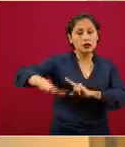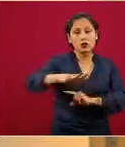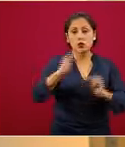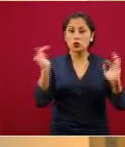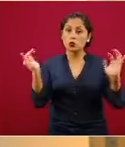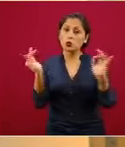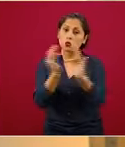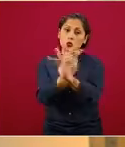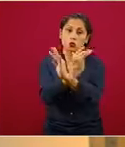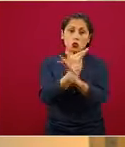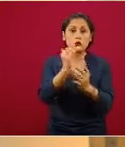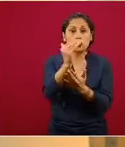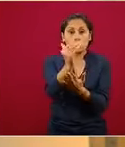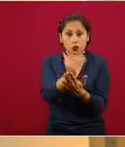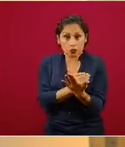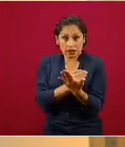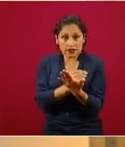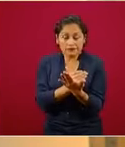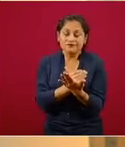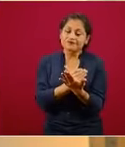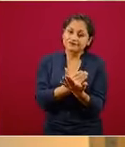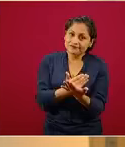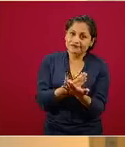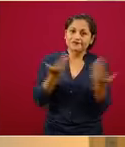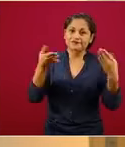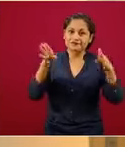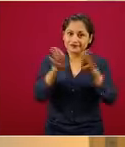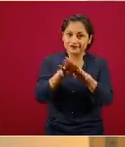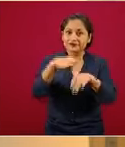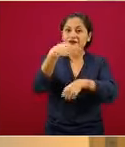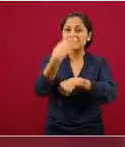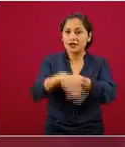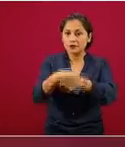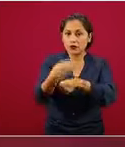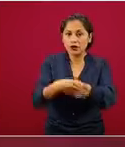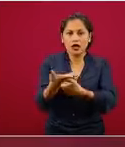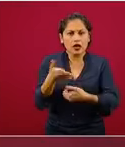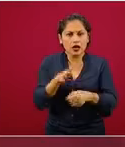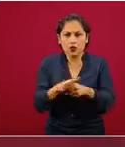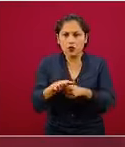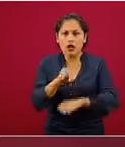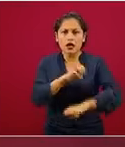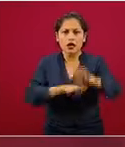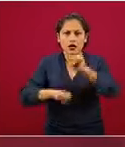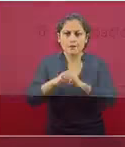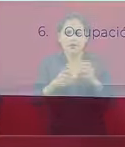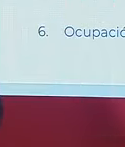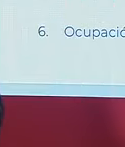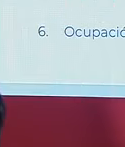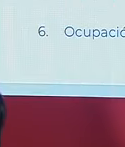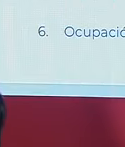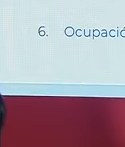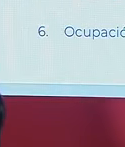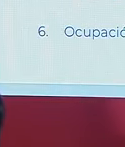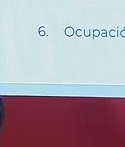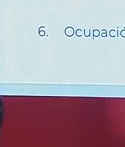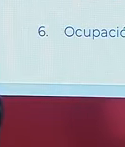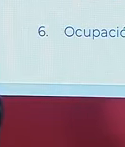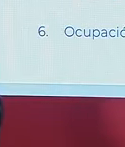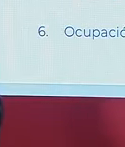se tienen que cerrar temporalmente empresas grandes, medianas, pequeñas, muy